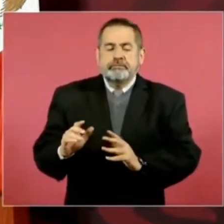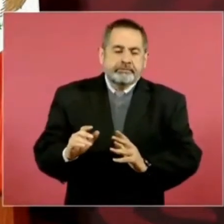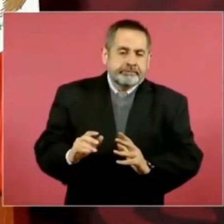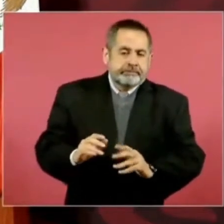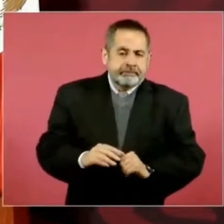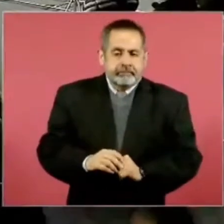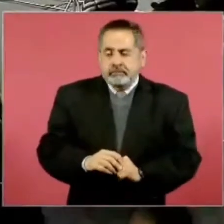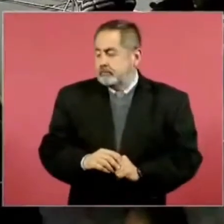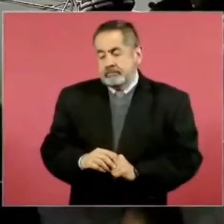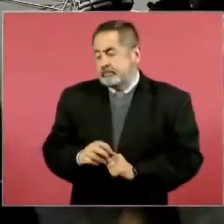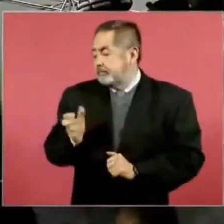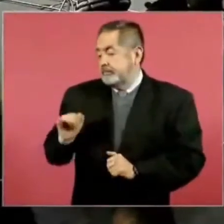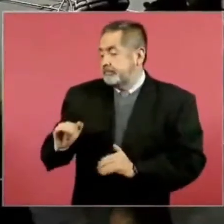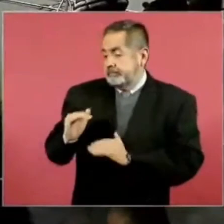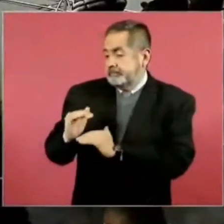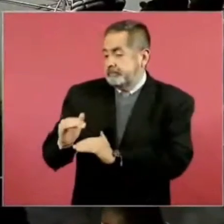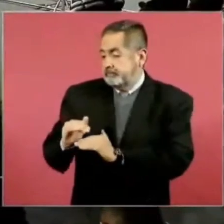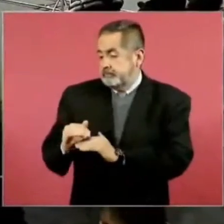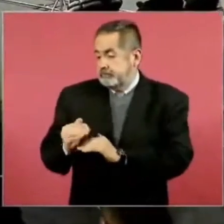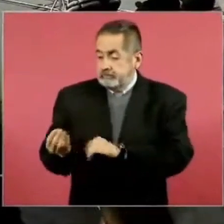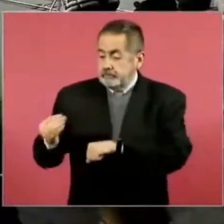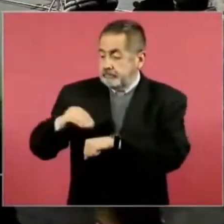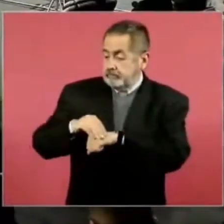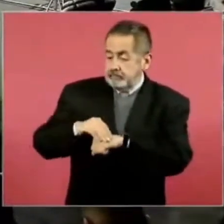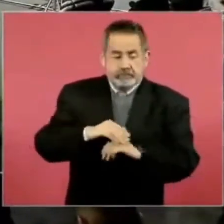iba a haber más inflación.